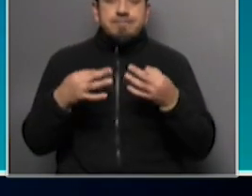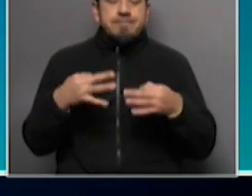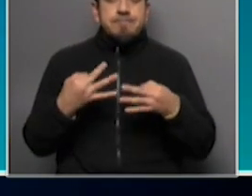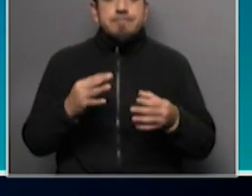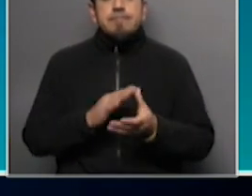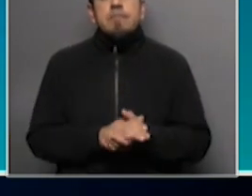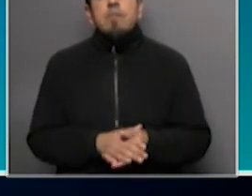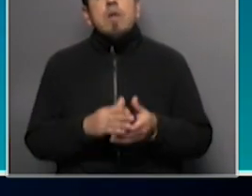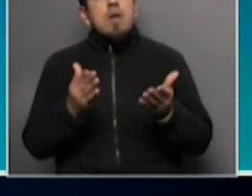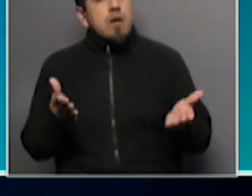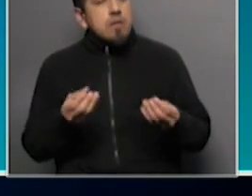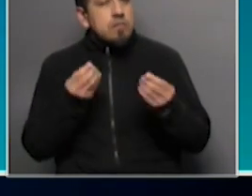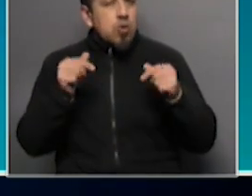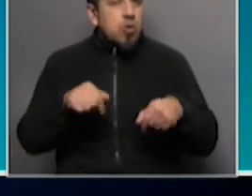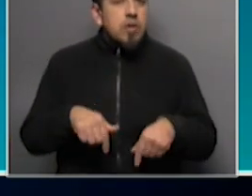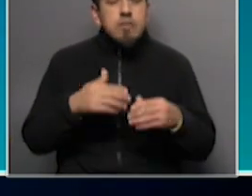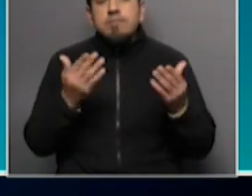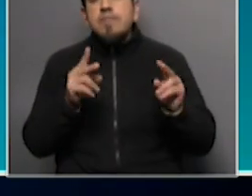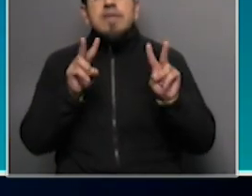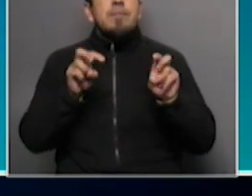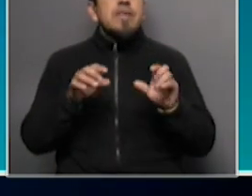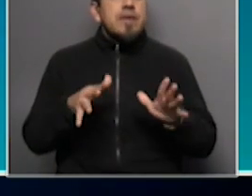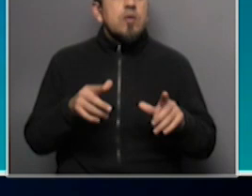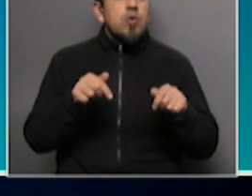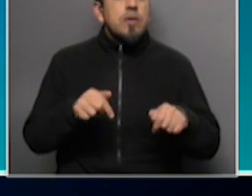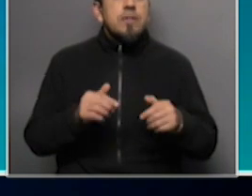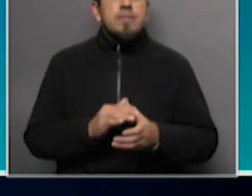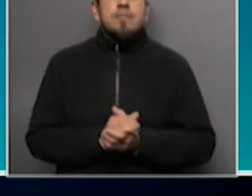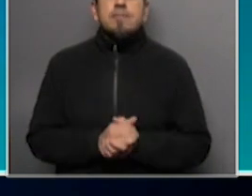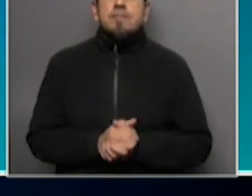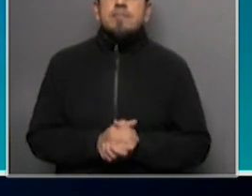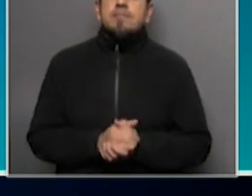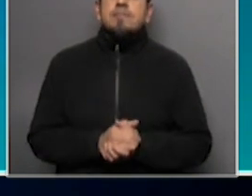acá. ¿Dónde ponemos el foco? ¿Dónde pones el foco hoy? Bueno,